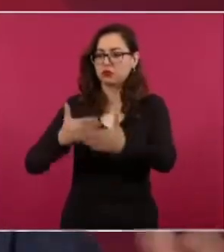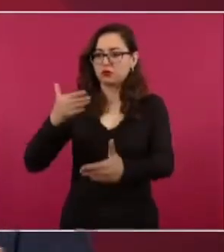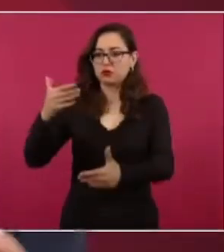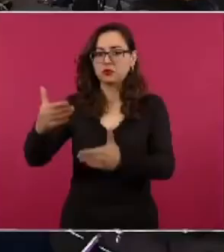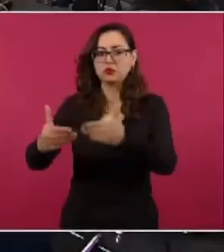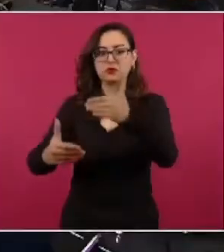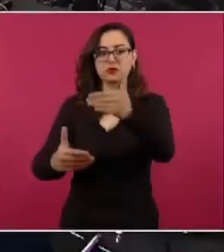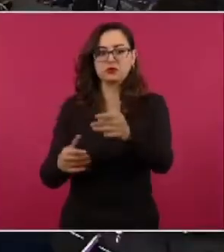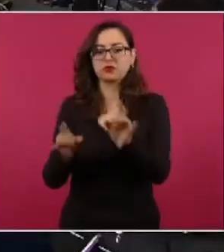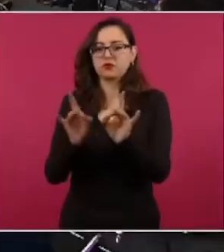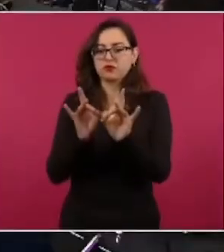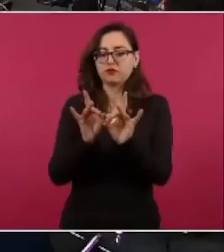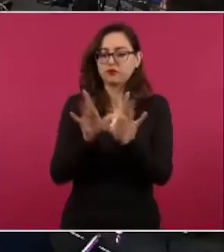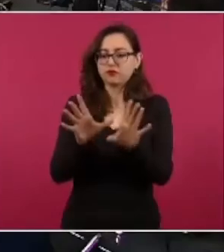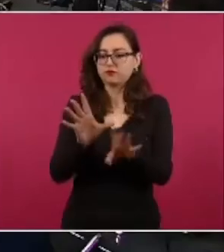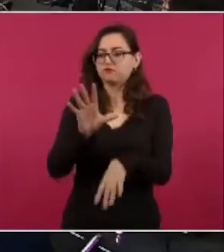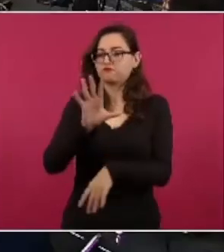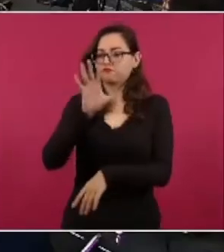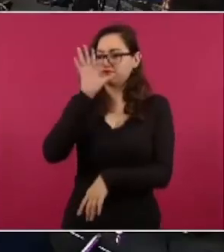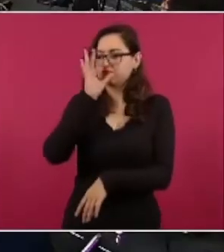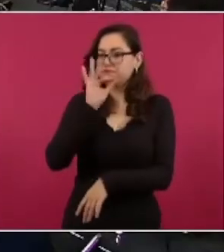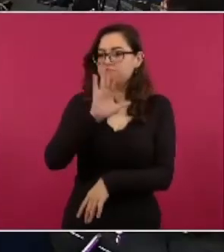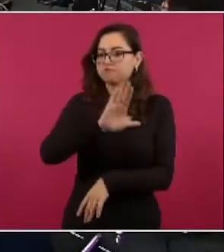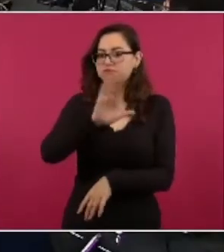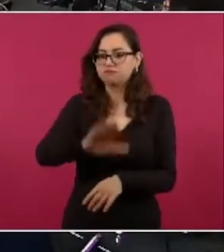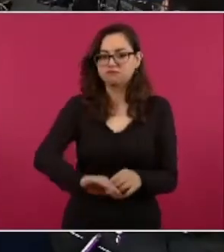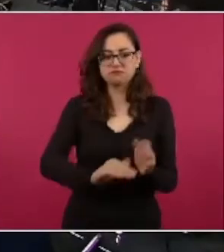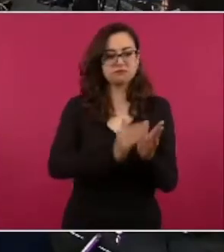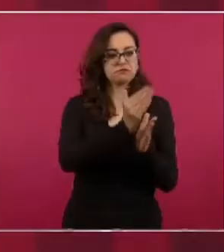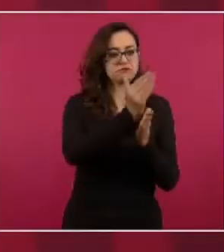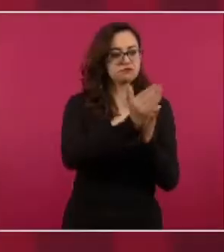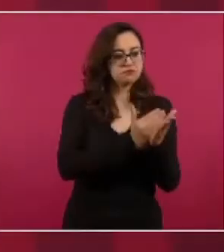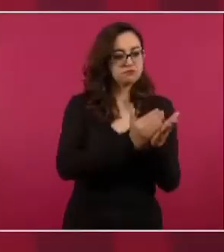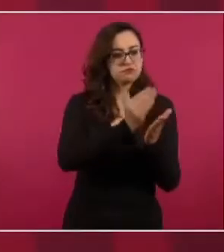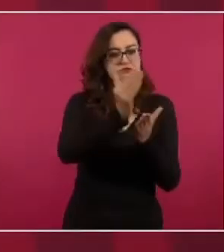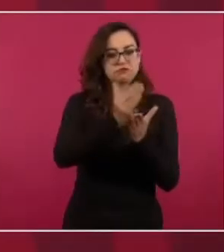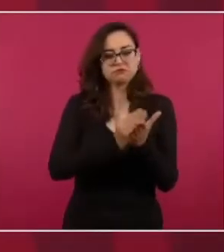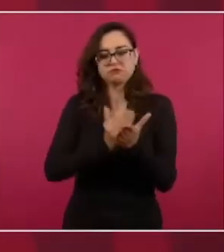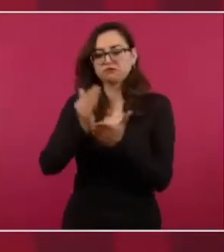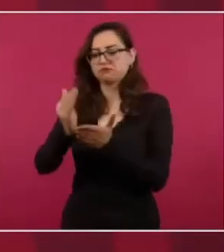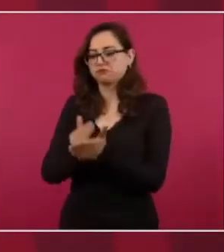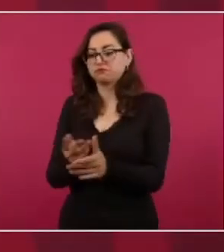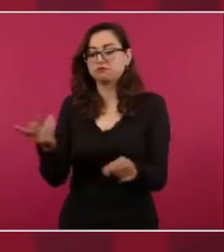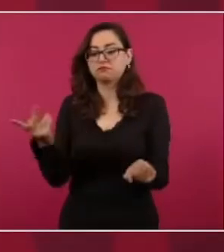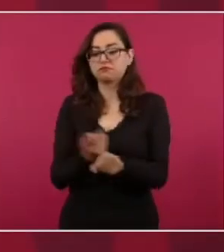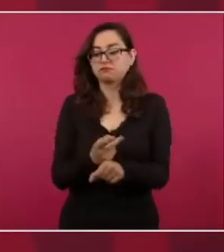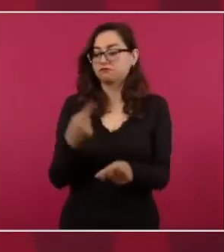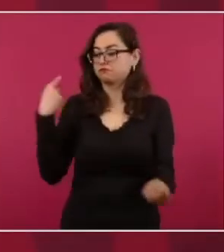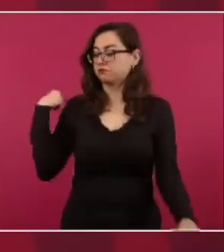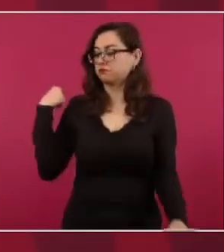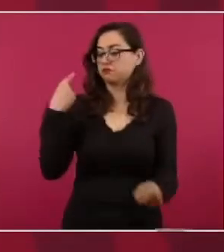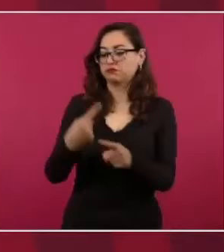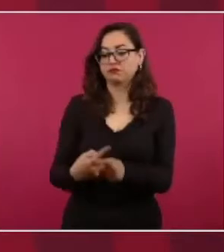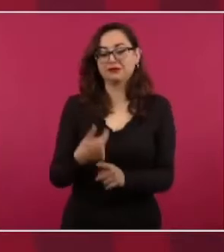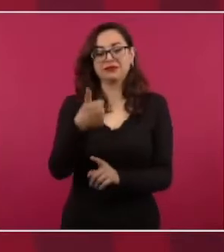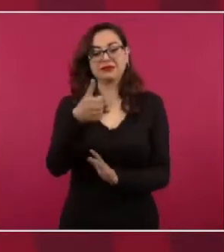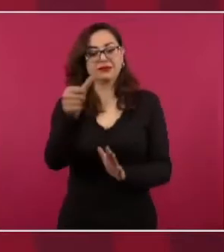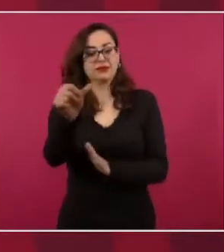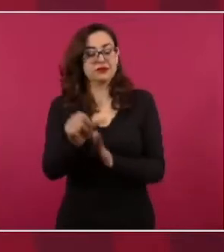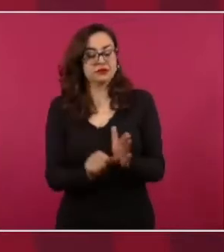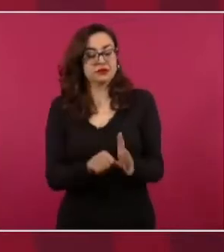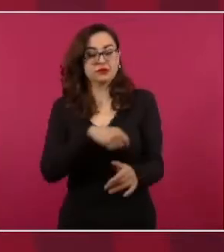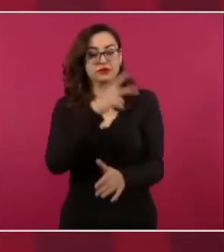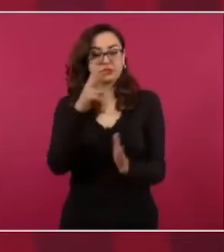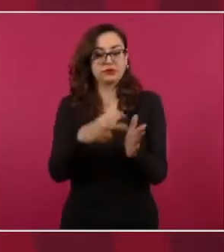todas las causas de muerte. De tal manera que en el último semestre, que es lo que llevamos del año